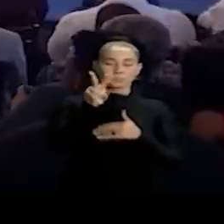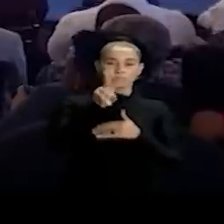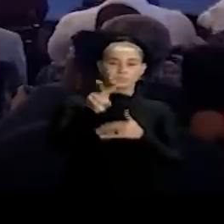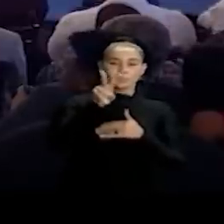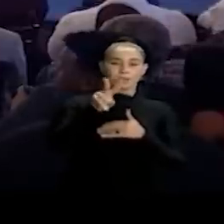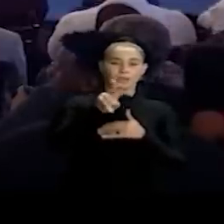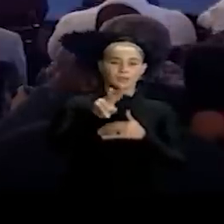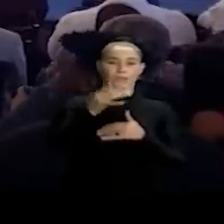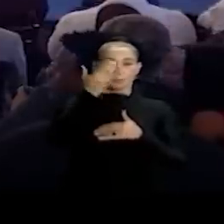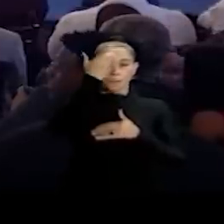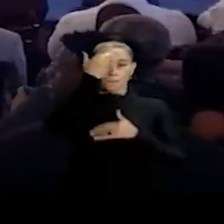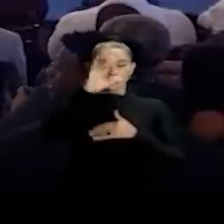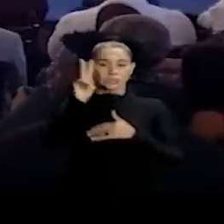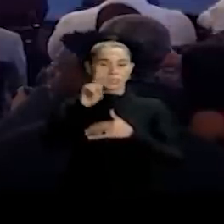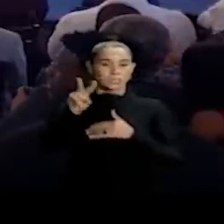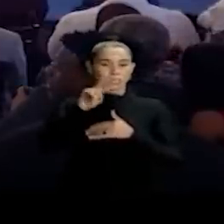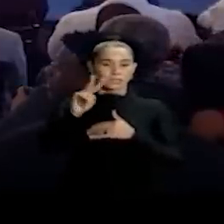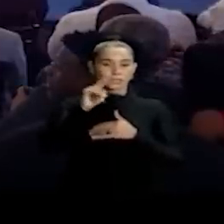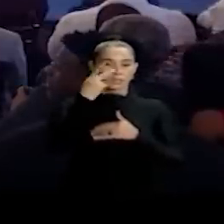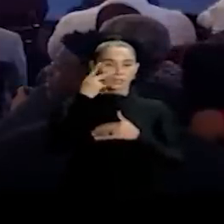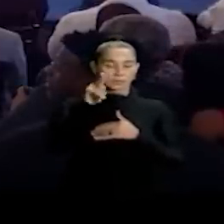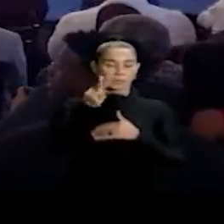tenemos mucha inteligencia sobre él.